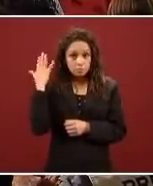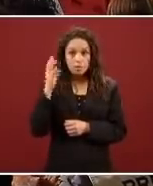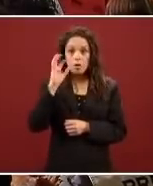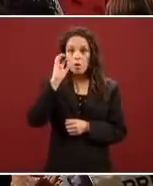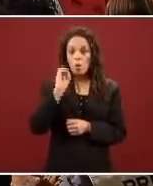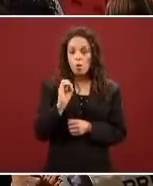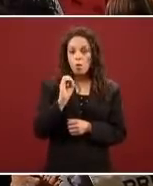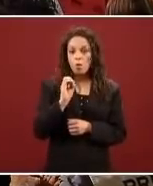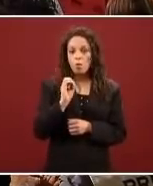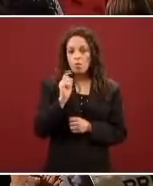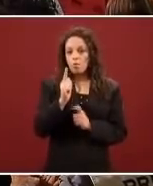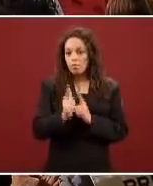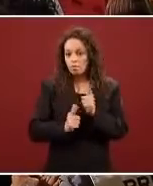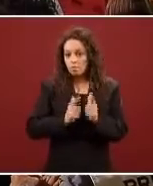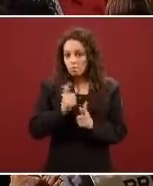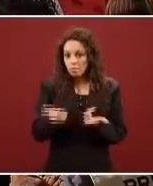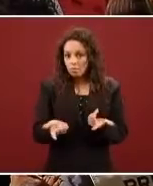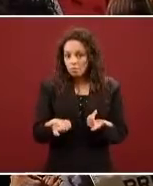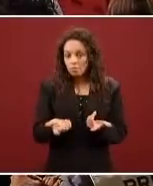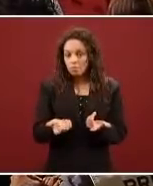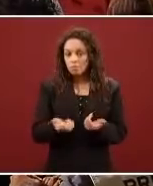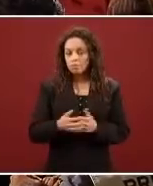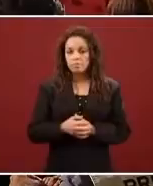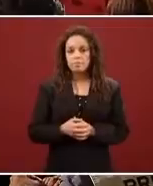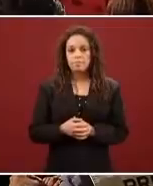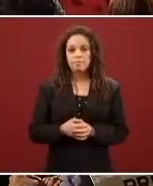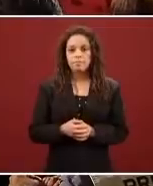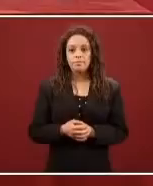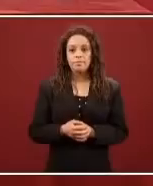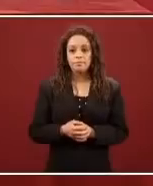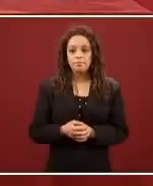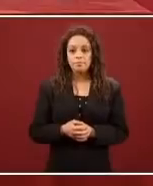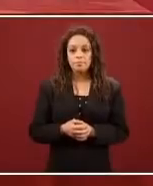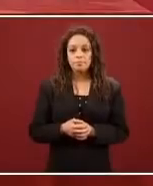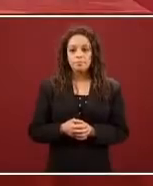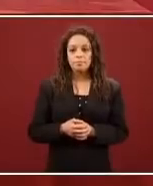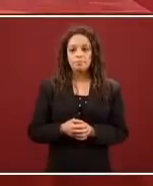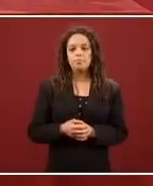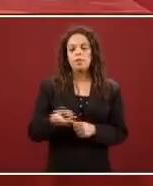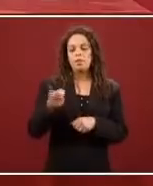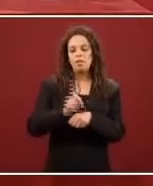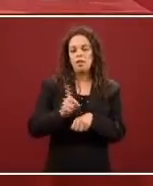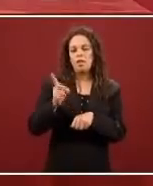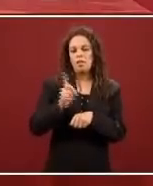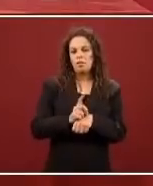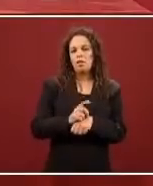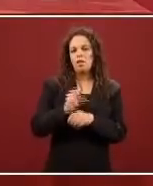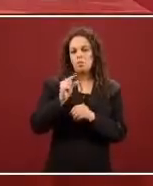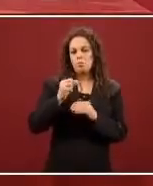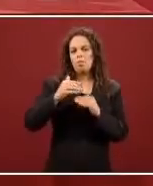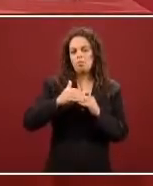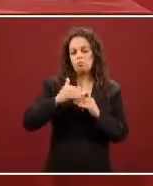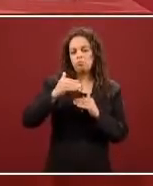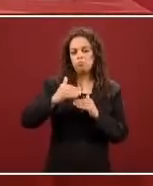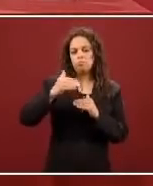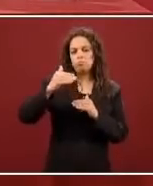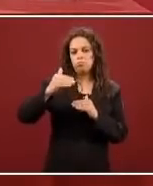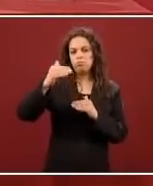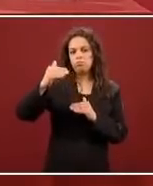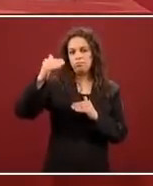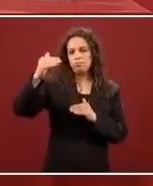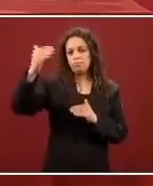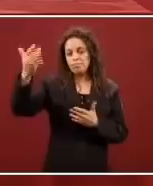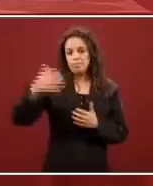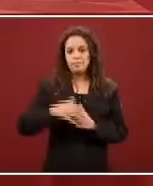días, aunque sea alta, a una curva que suba en varios días, aunque igual sea alta, con lo que en